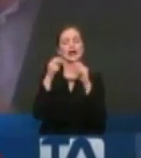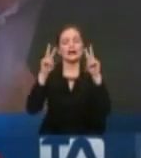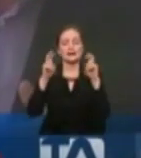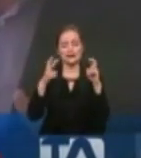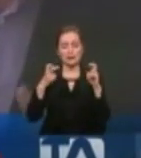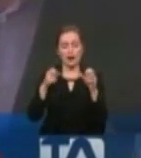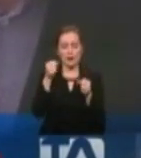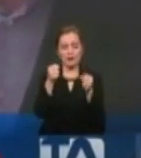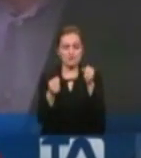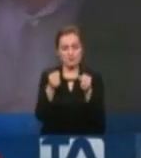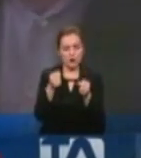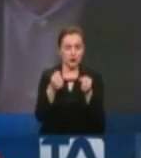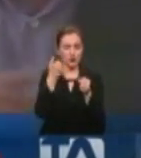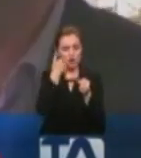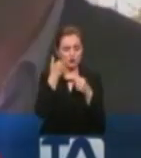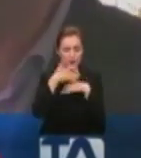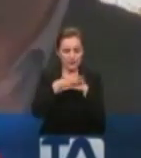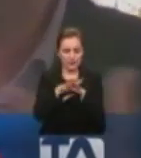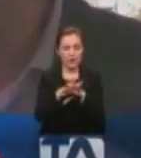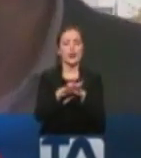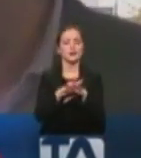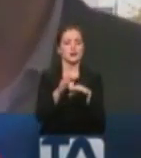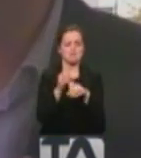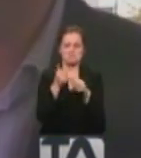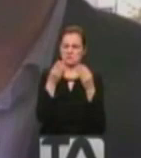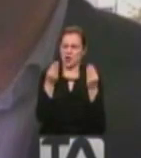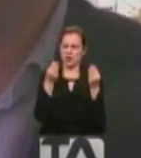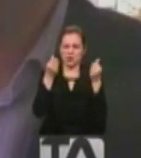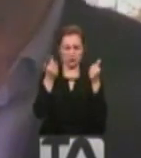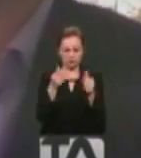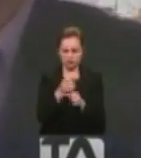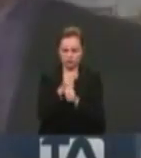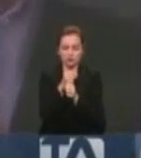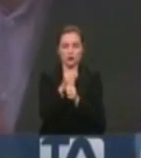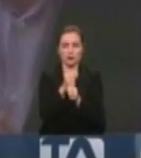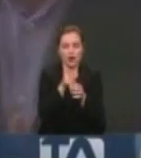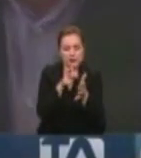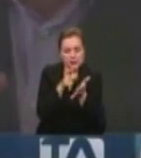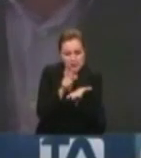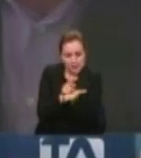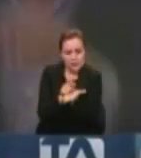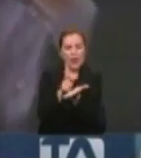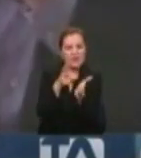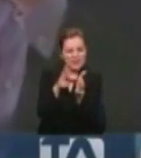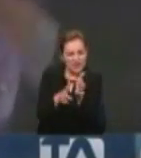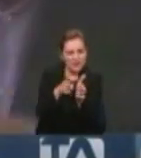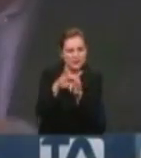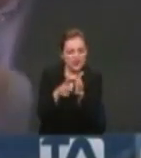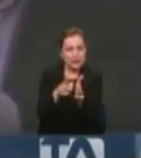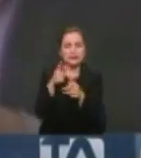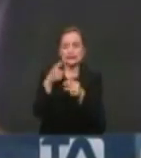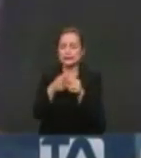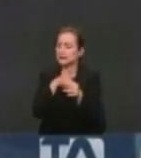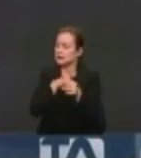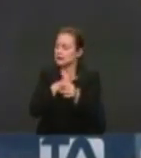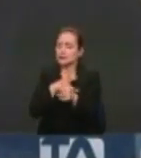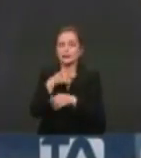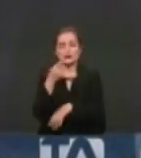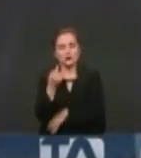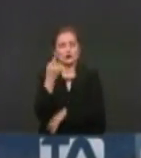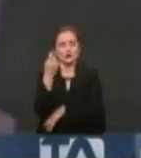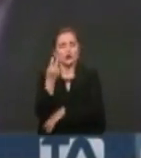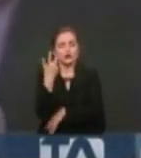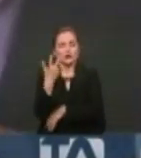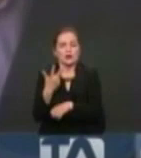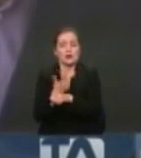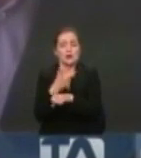integrado, cómodo, eficiente, seguro. Vamos a implementar un sistema de trenes de cercanías. Vamos a devolverle a los quiteños 1, 2, 3 horas